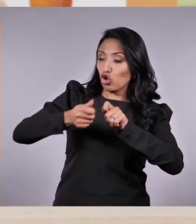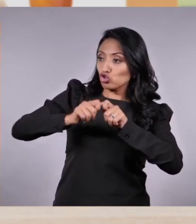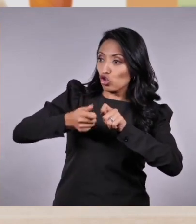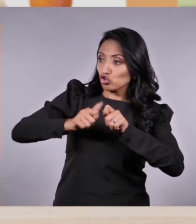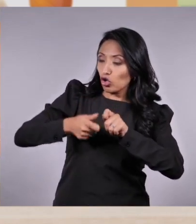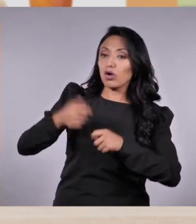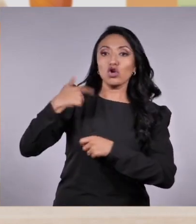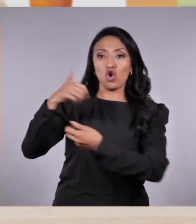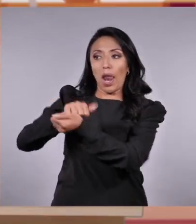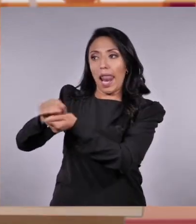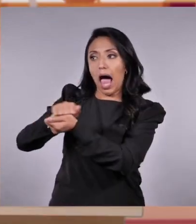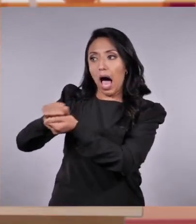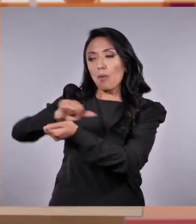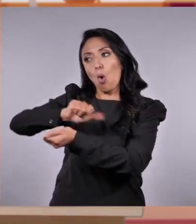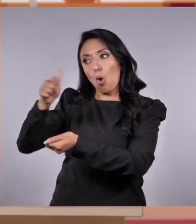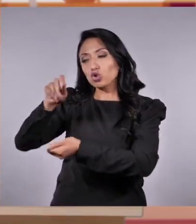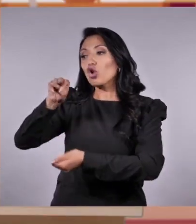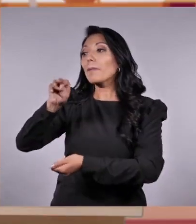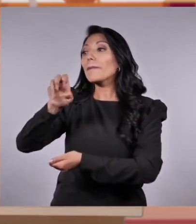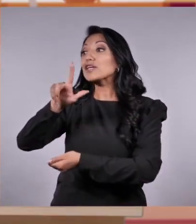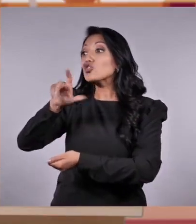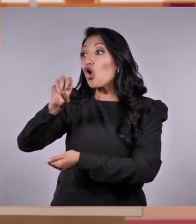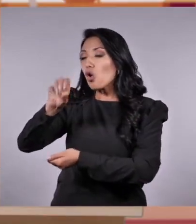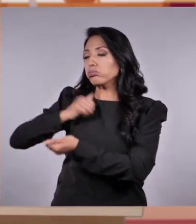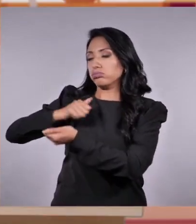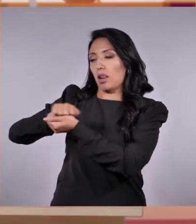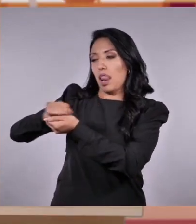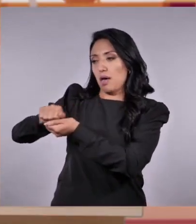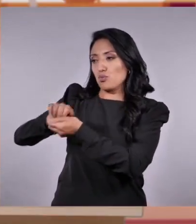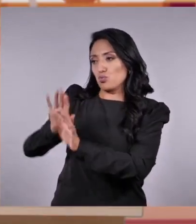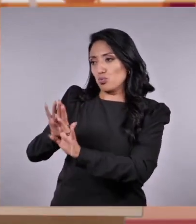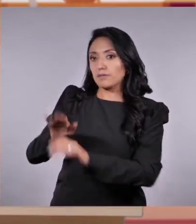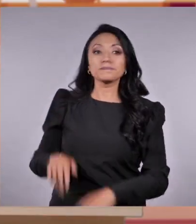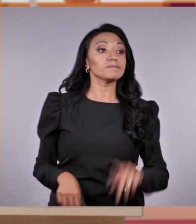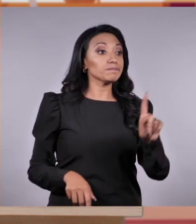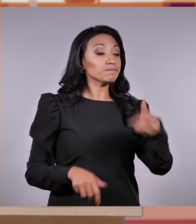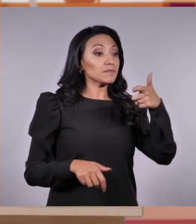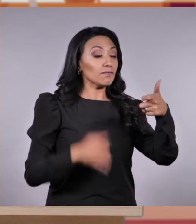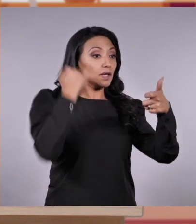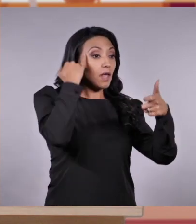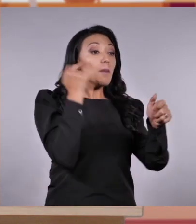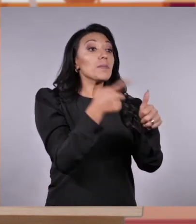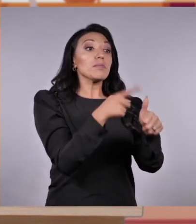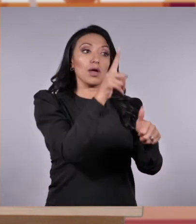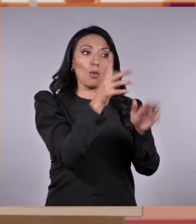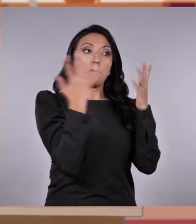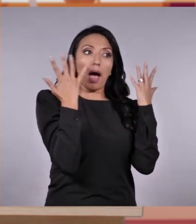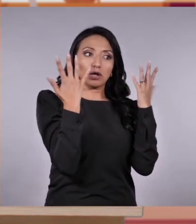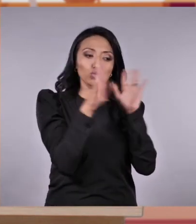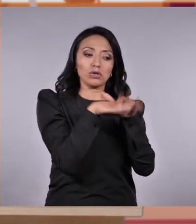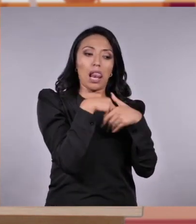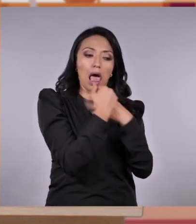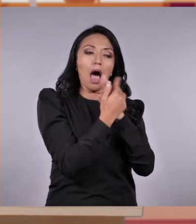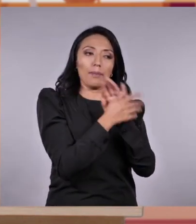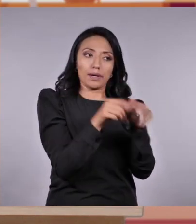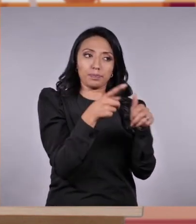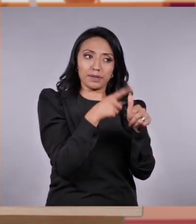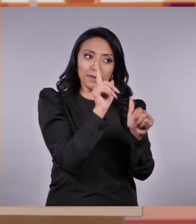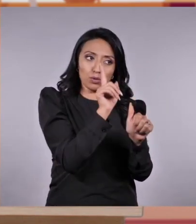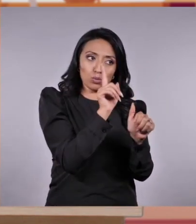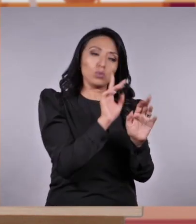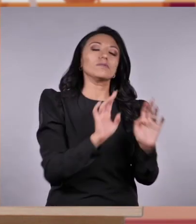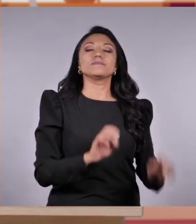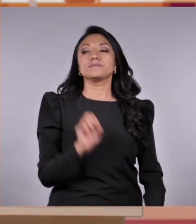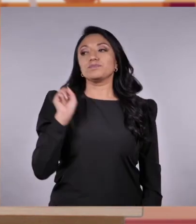lavo los mellocos. Es una buena idea, Eli. Pero antes nosotras debemos lavarnos las manos para poder manipular los alimentos.